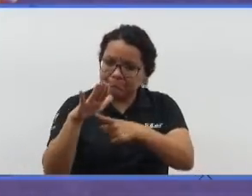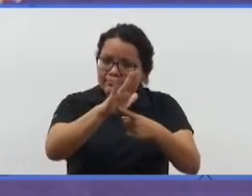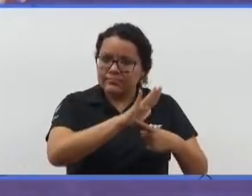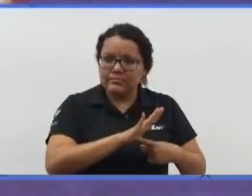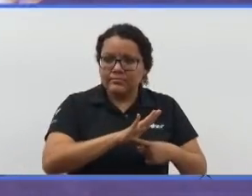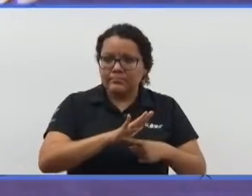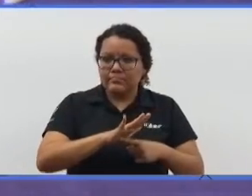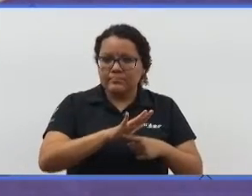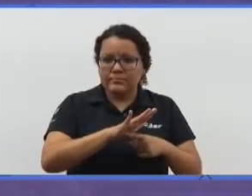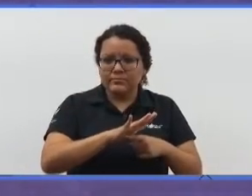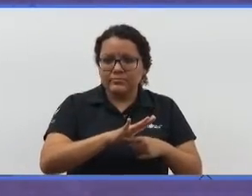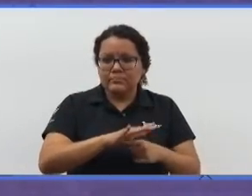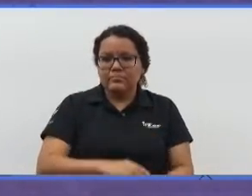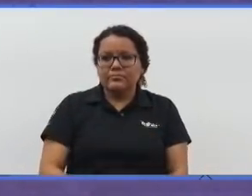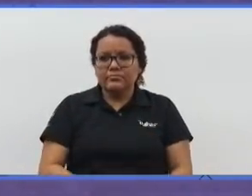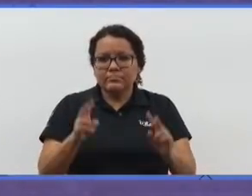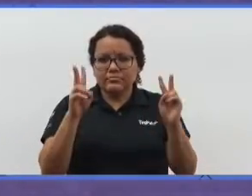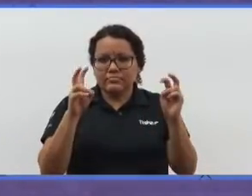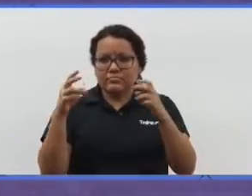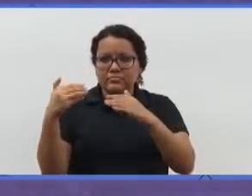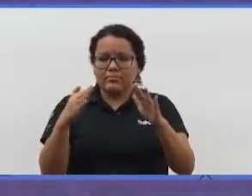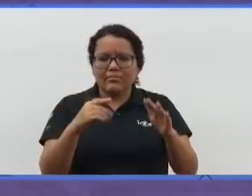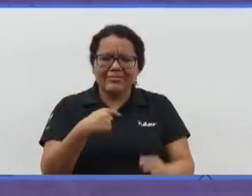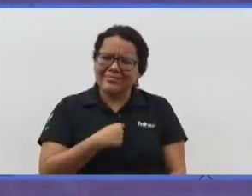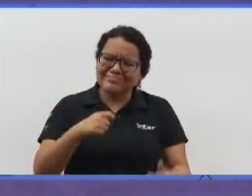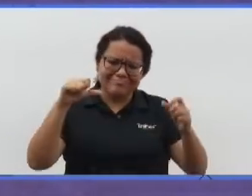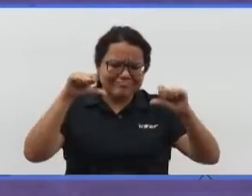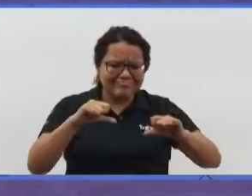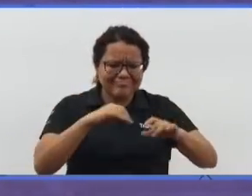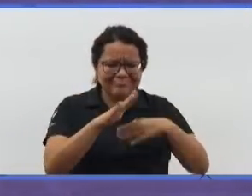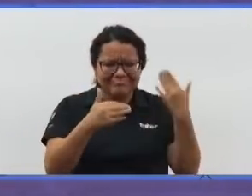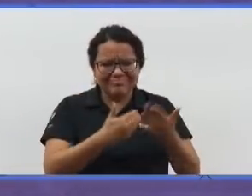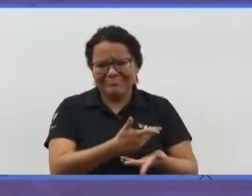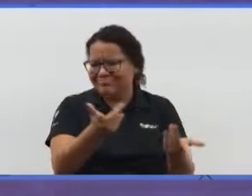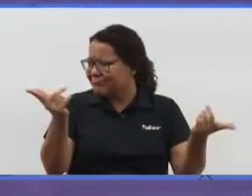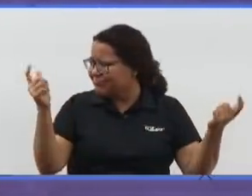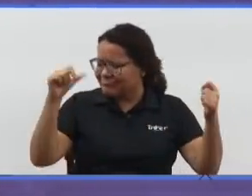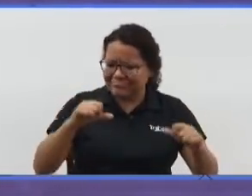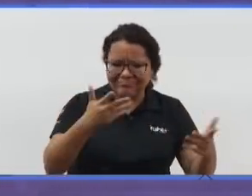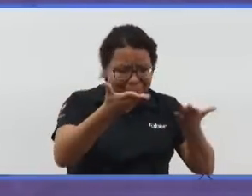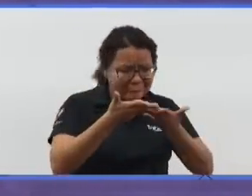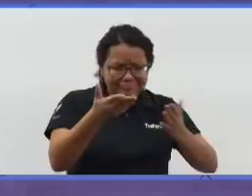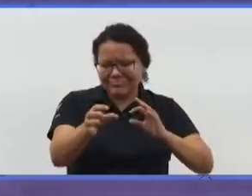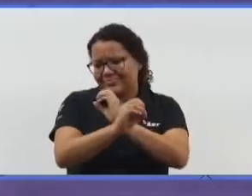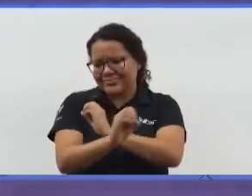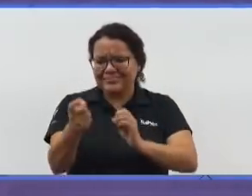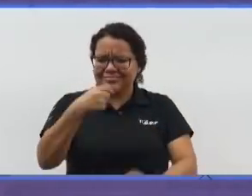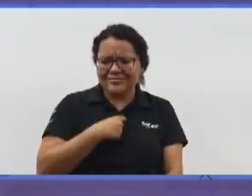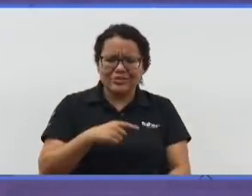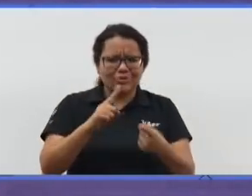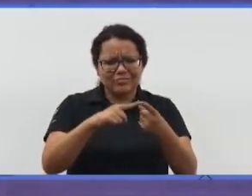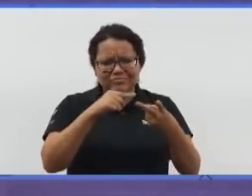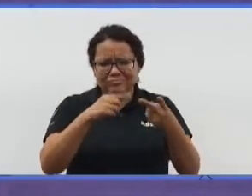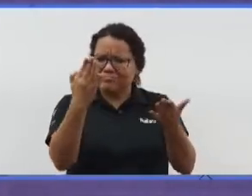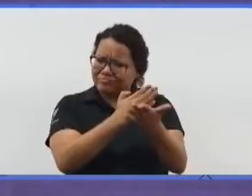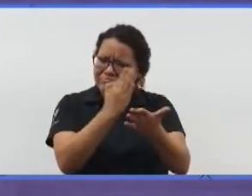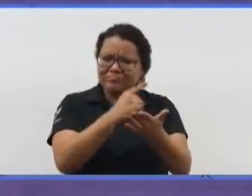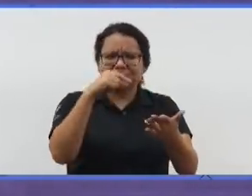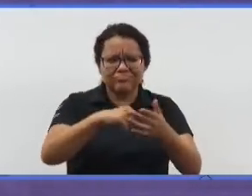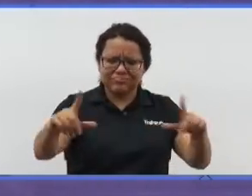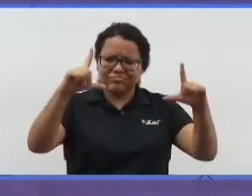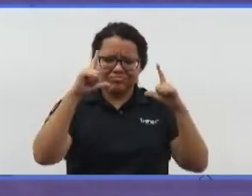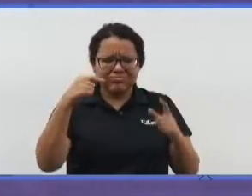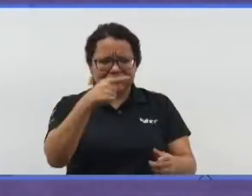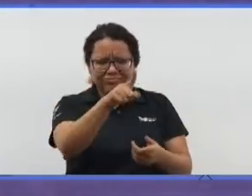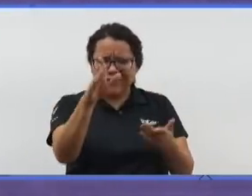hablemos lo contrario a mí nada me sale bien yo me merezco esto a mí nada me dan yo tal cosa yo estudiado a mí nadie me paga